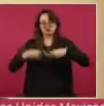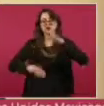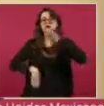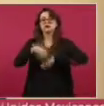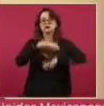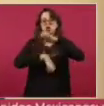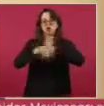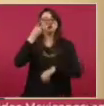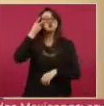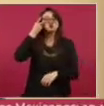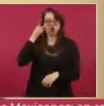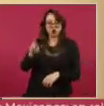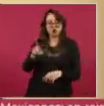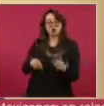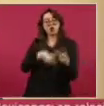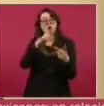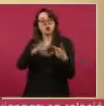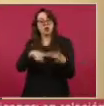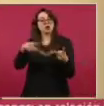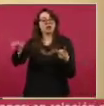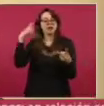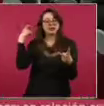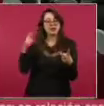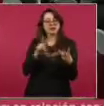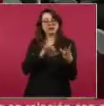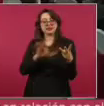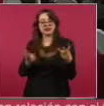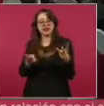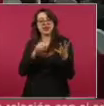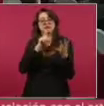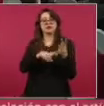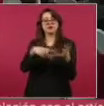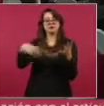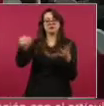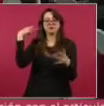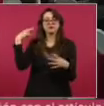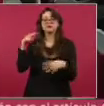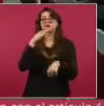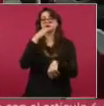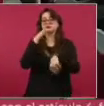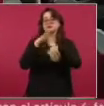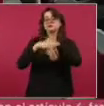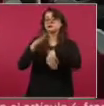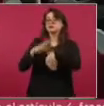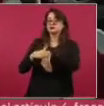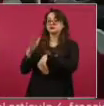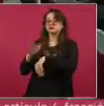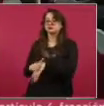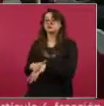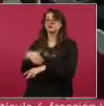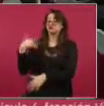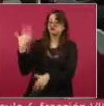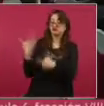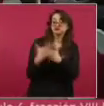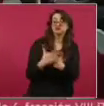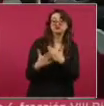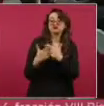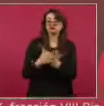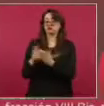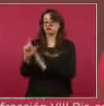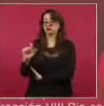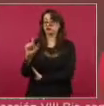como los de Querétaro, Distrito Federal, Veracruz y otros estados, anunciaron que a partir del 24 de